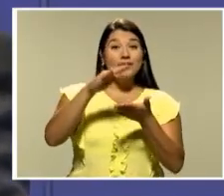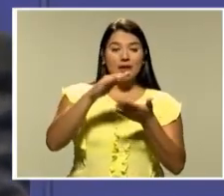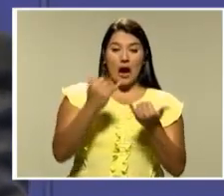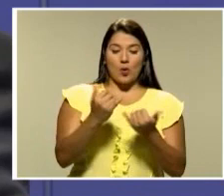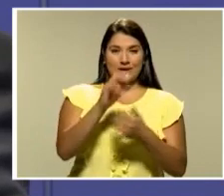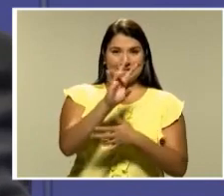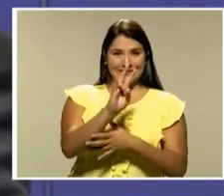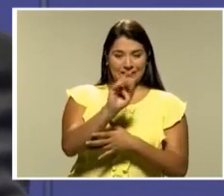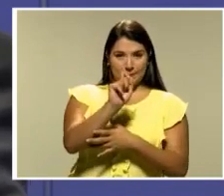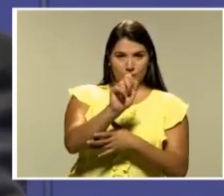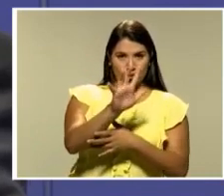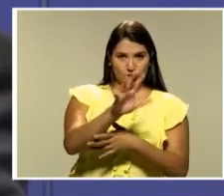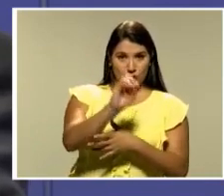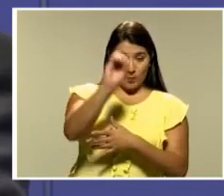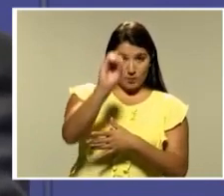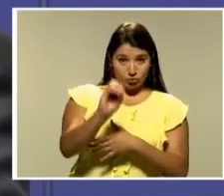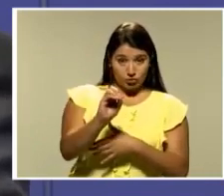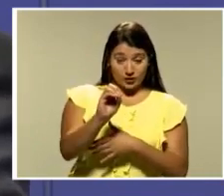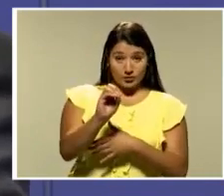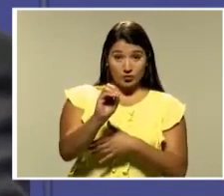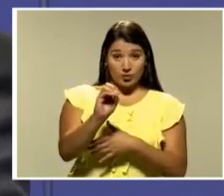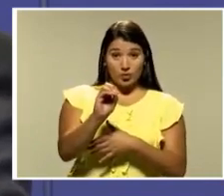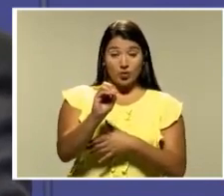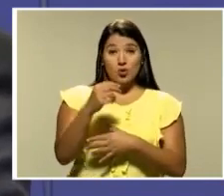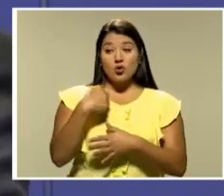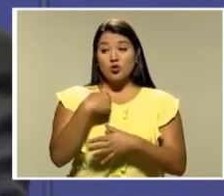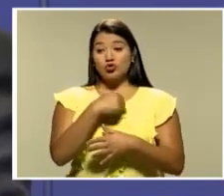7,5%, hoy en día ya estamos en